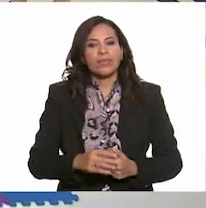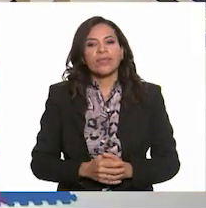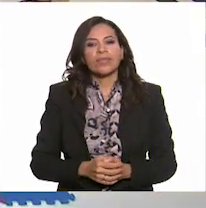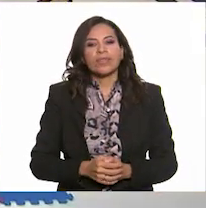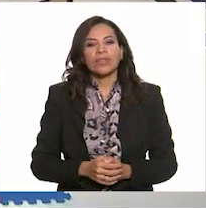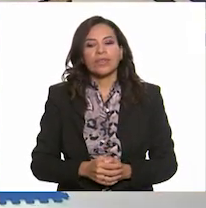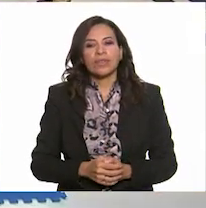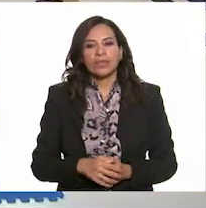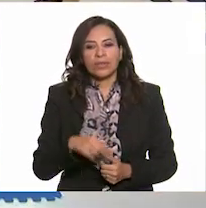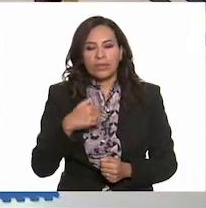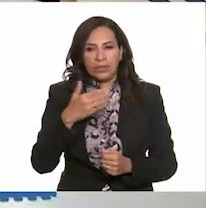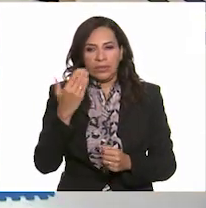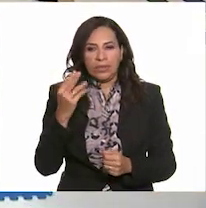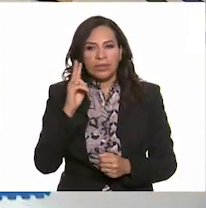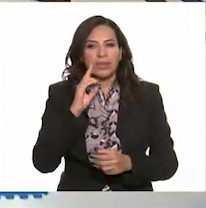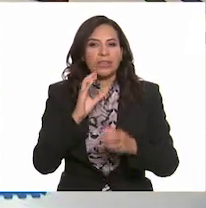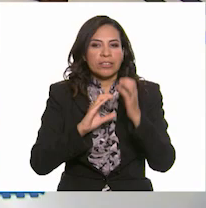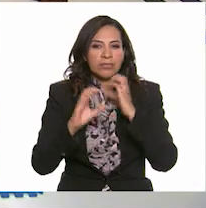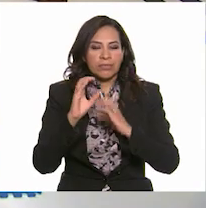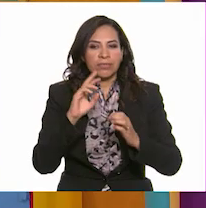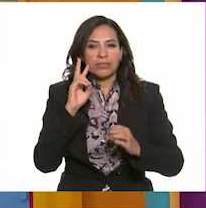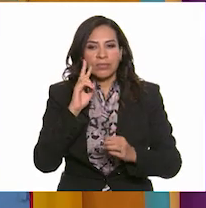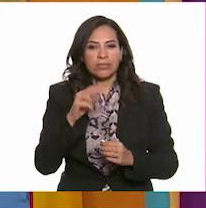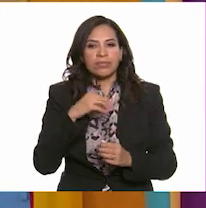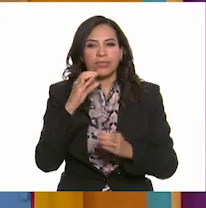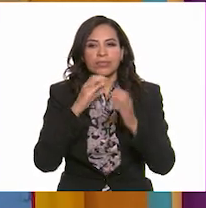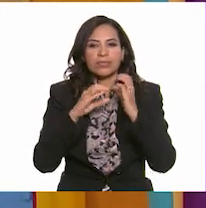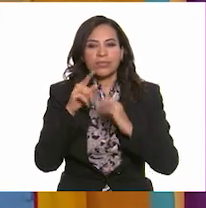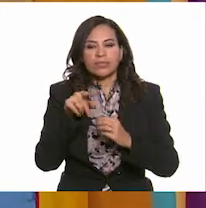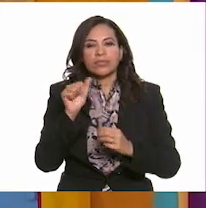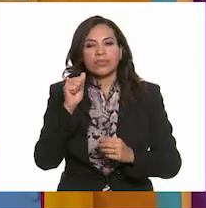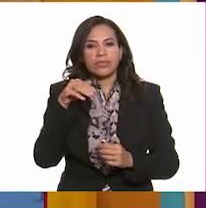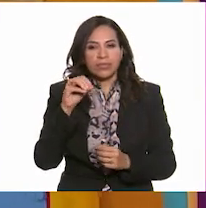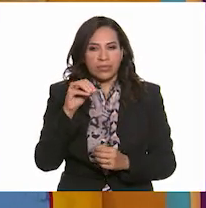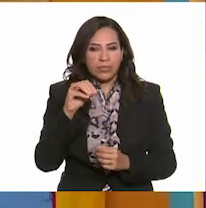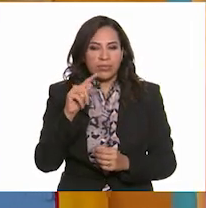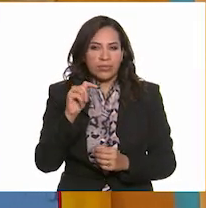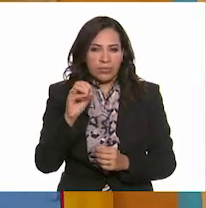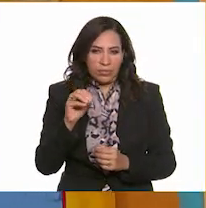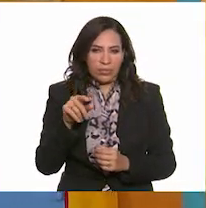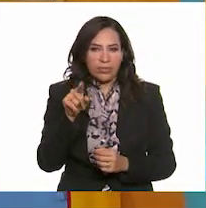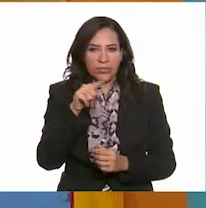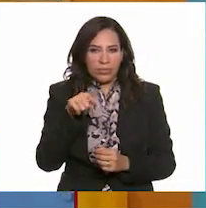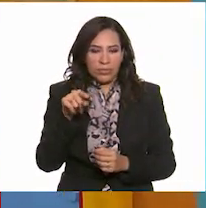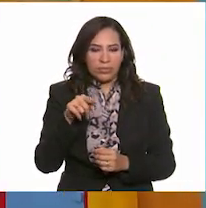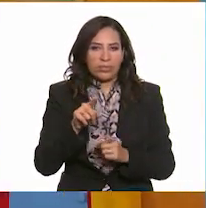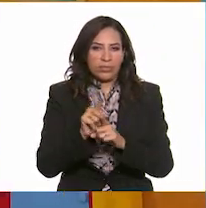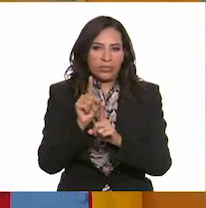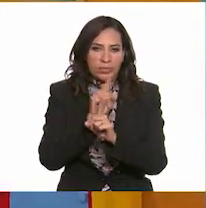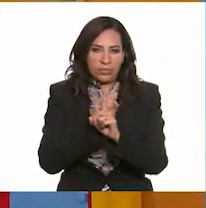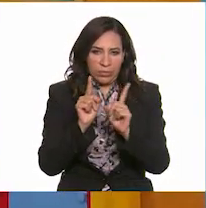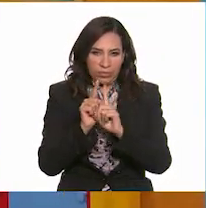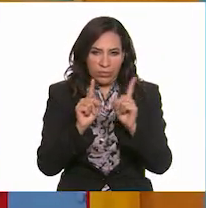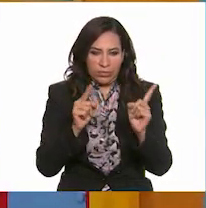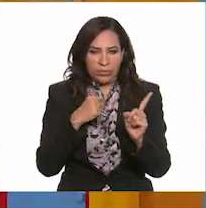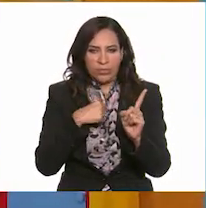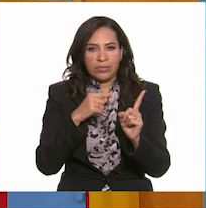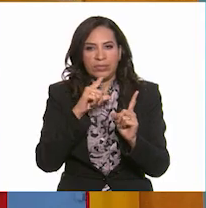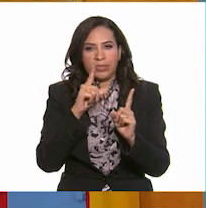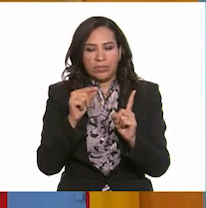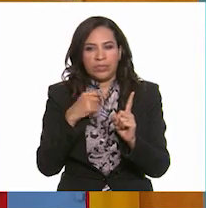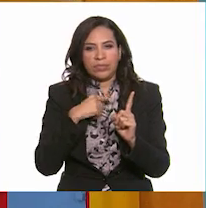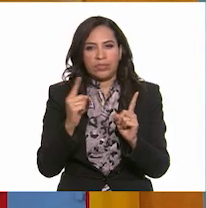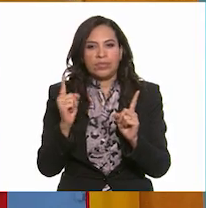¿Así? Sí. Y yo me pongo de este lado. Y entonces, sí, cuando yo canto Amo a To, Mataré el Lirero, ustedes hacen hacia atrás y yo hacia,